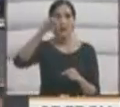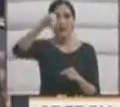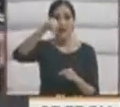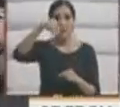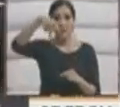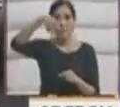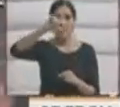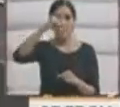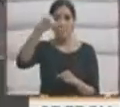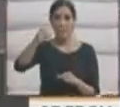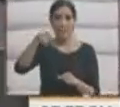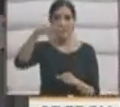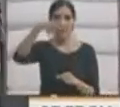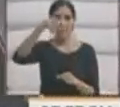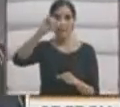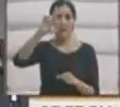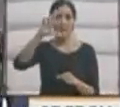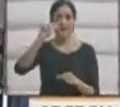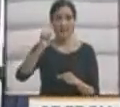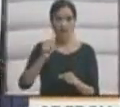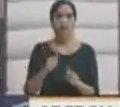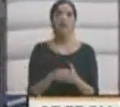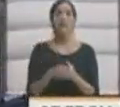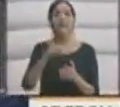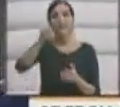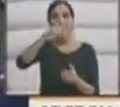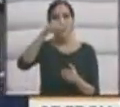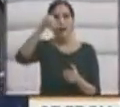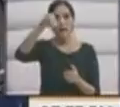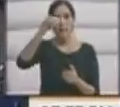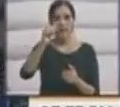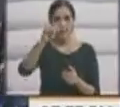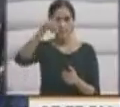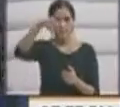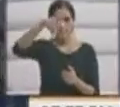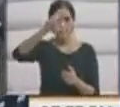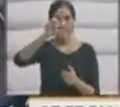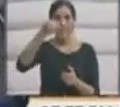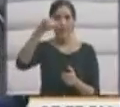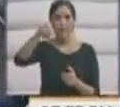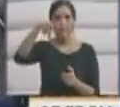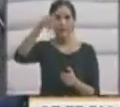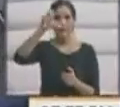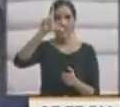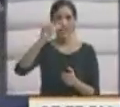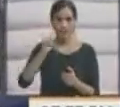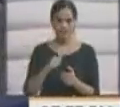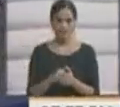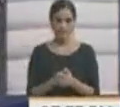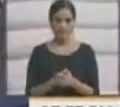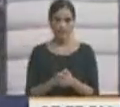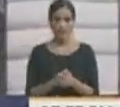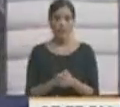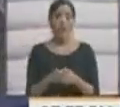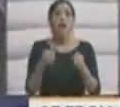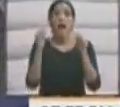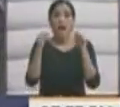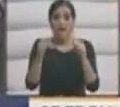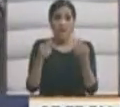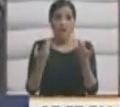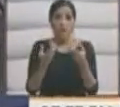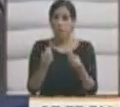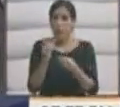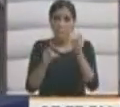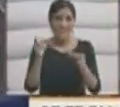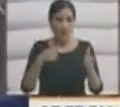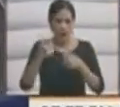@mperespirela y estamos en Periscope con @maperespirela. Esto está desbordado, muchísima gente